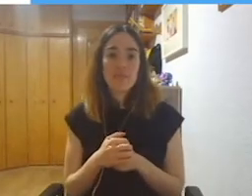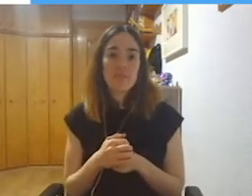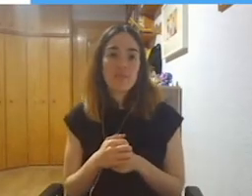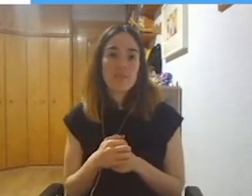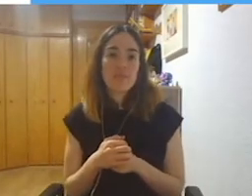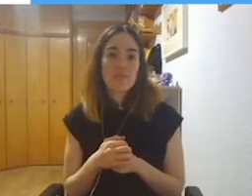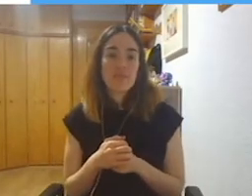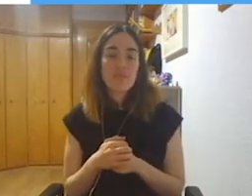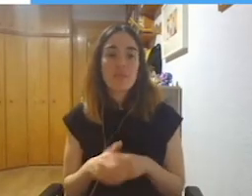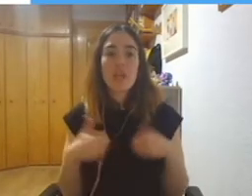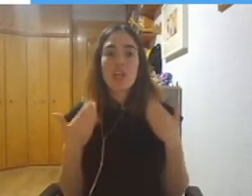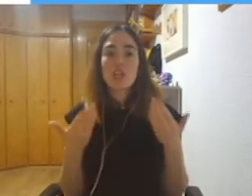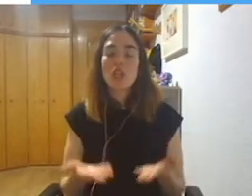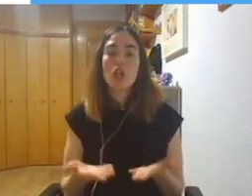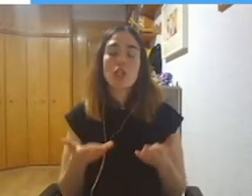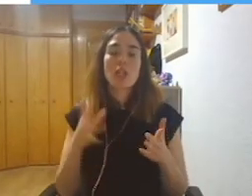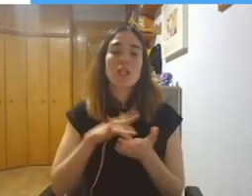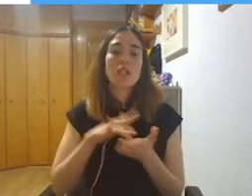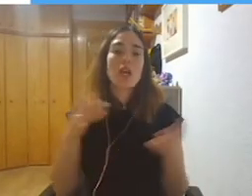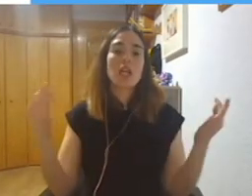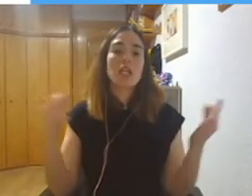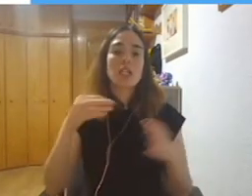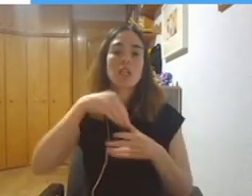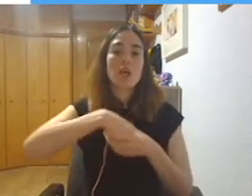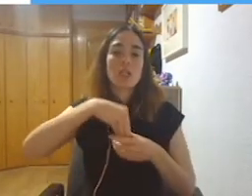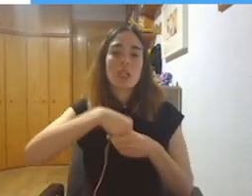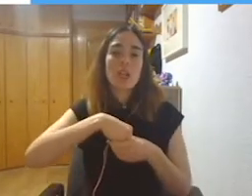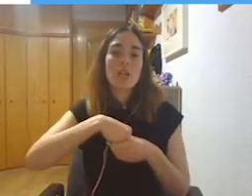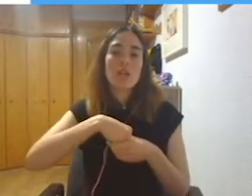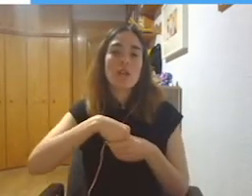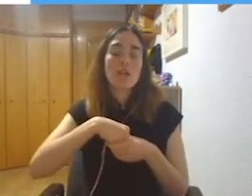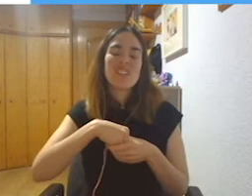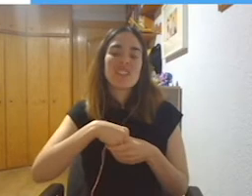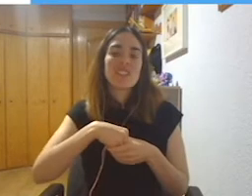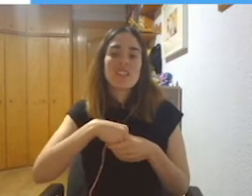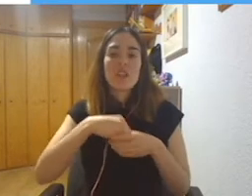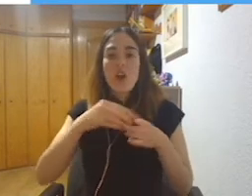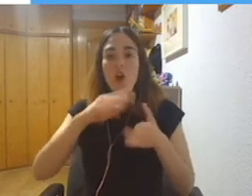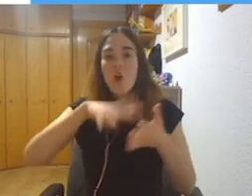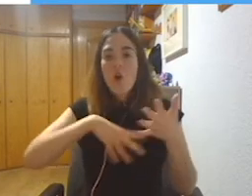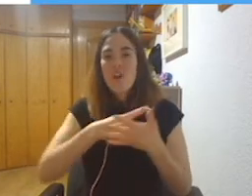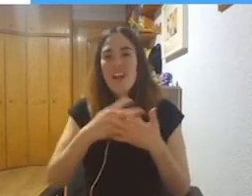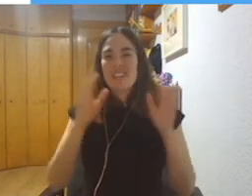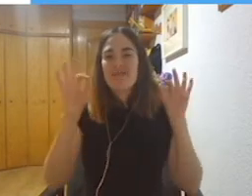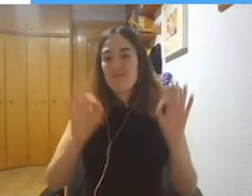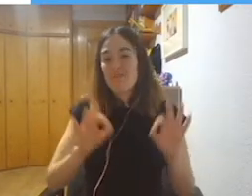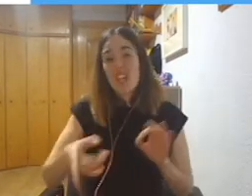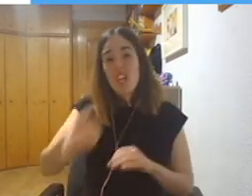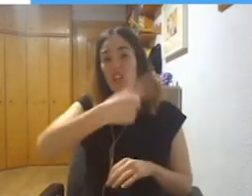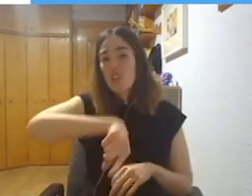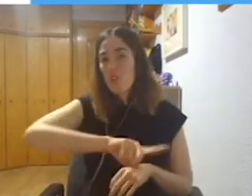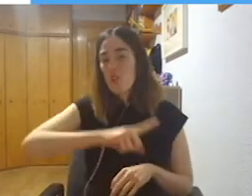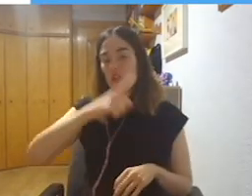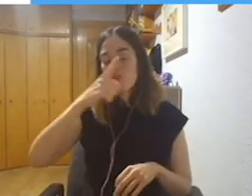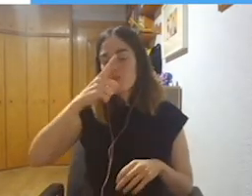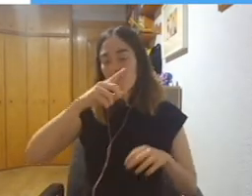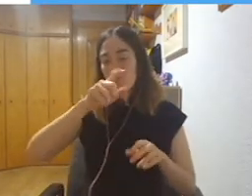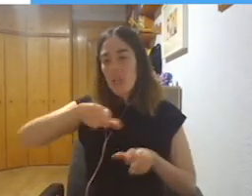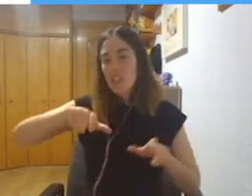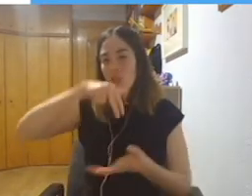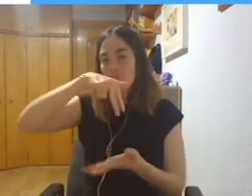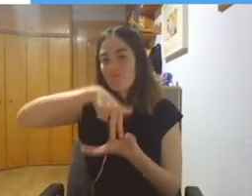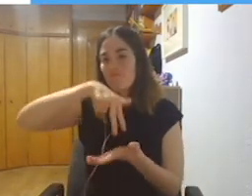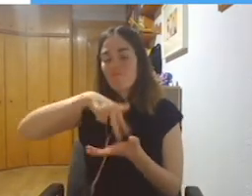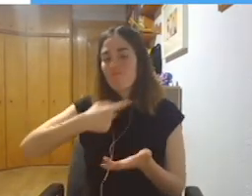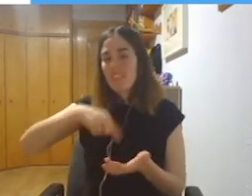¿Qué pasa? Que este contenido además está en horarios muy concretos y eso creo que aquí lo sabemos todos los presentes,